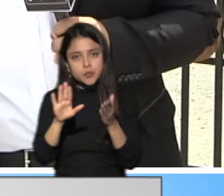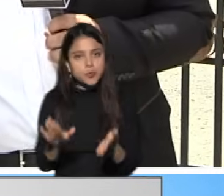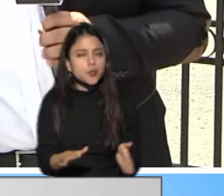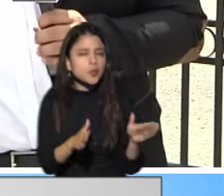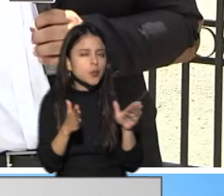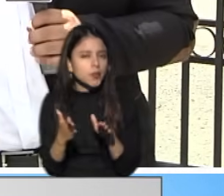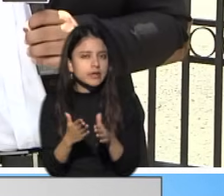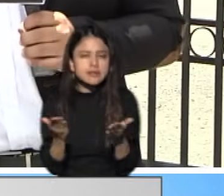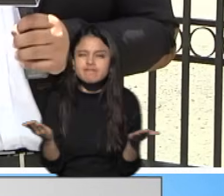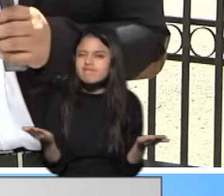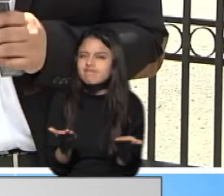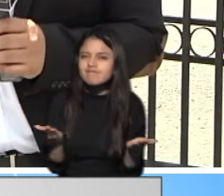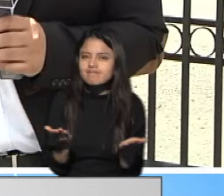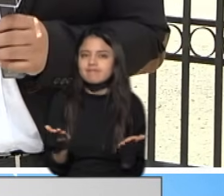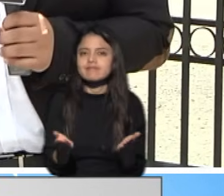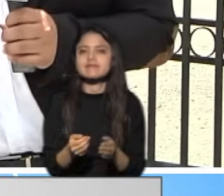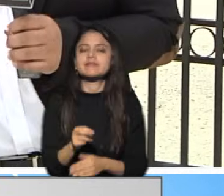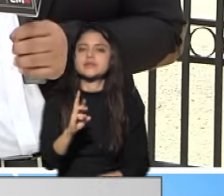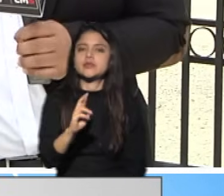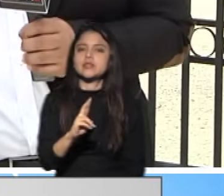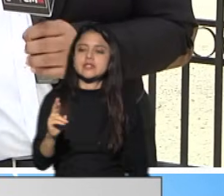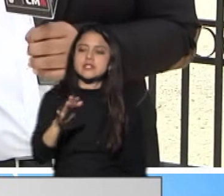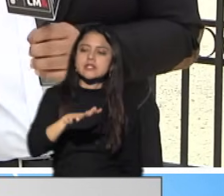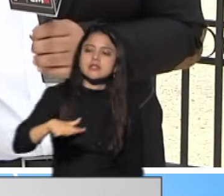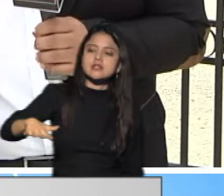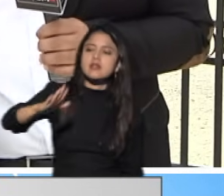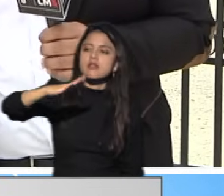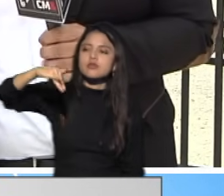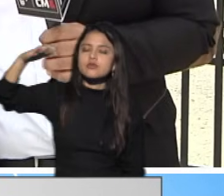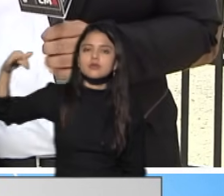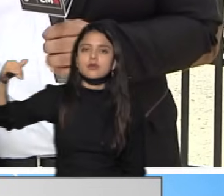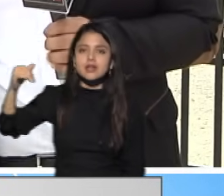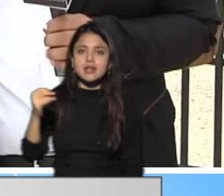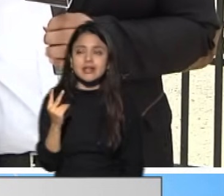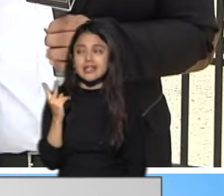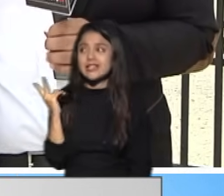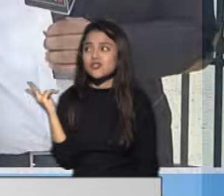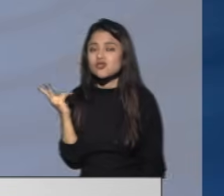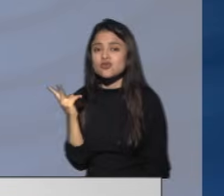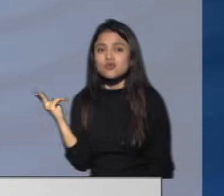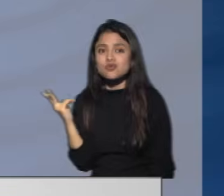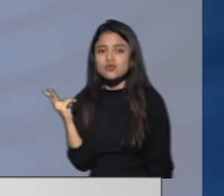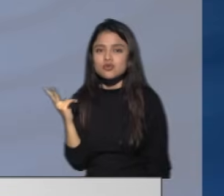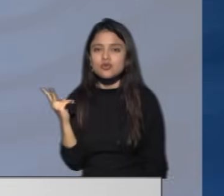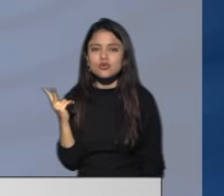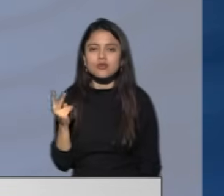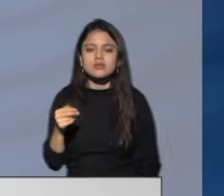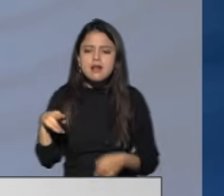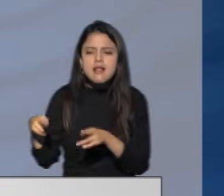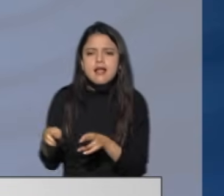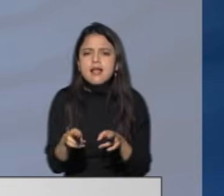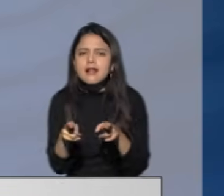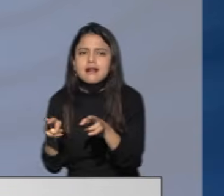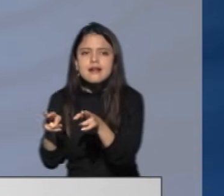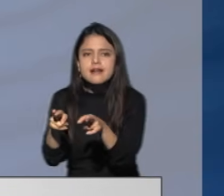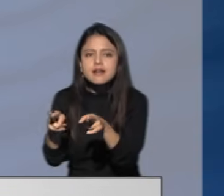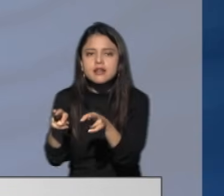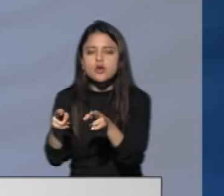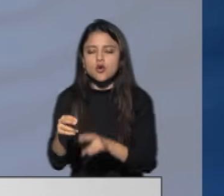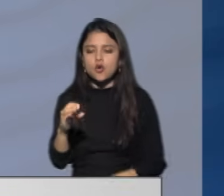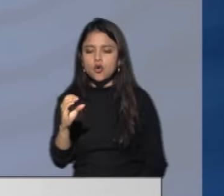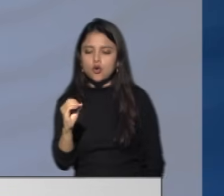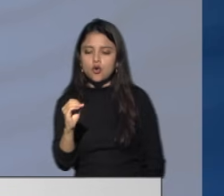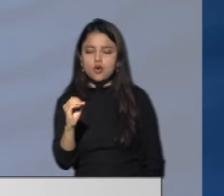oriente del departamento de Antioquia. Una pareja murió ahogada en el río del municipio de